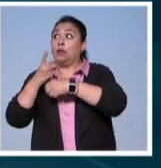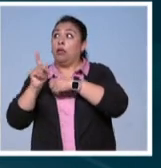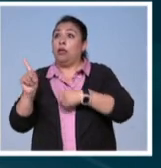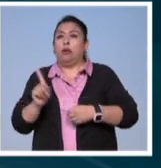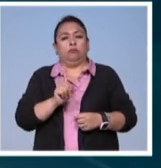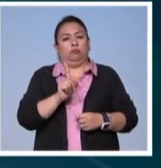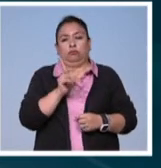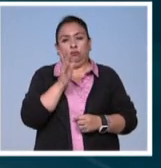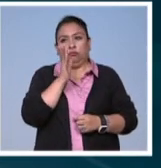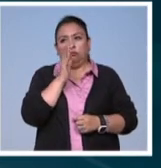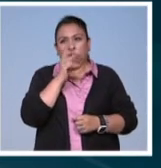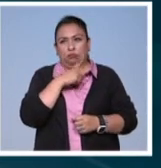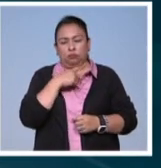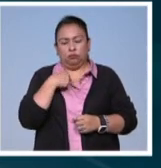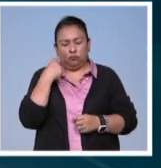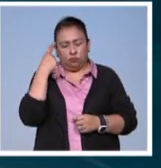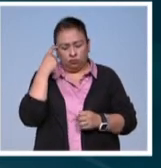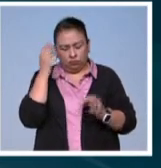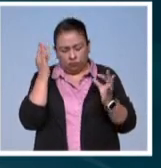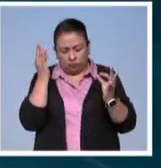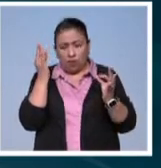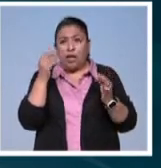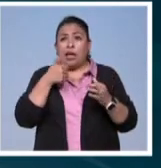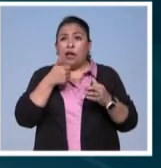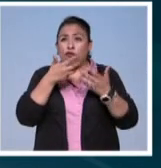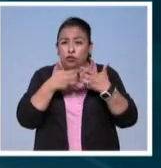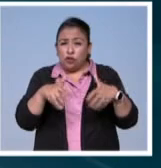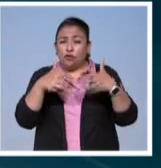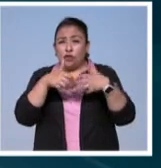Tengo que generar mi rito. Cada función es diferente.